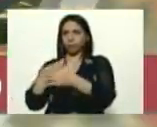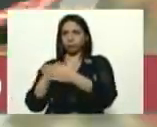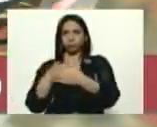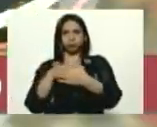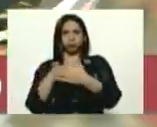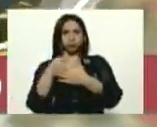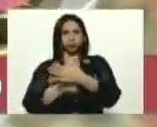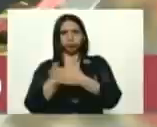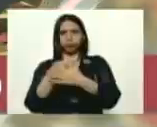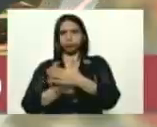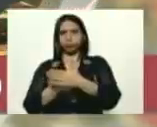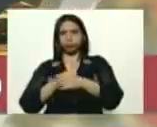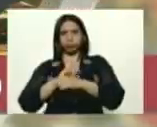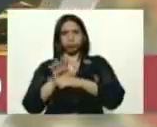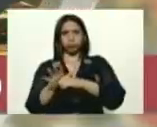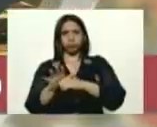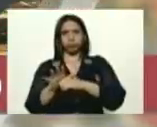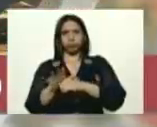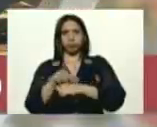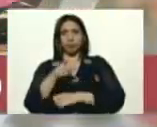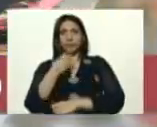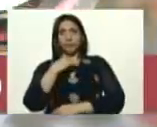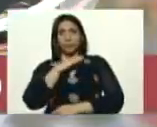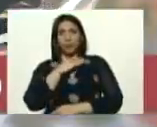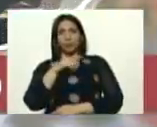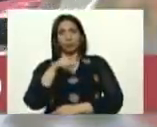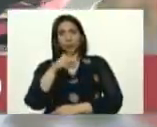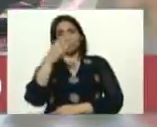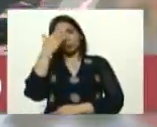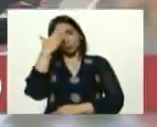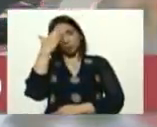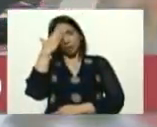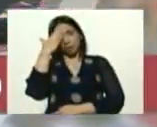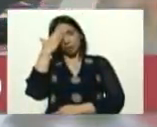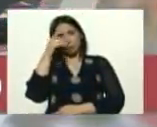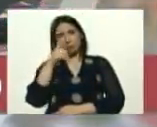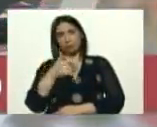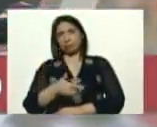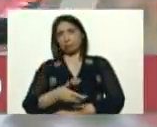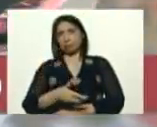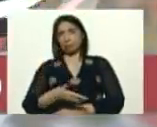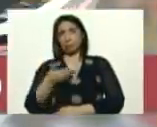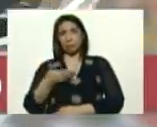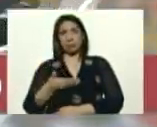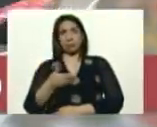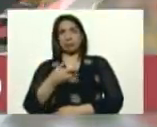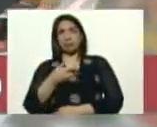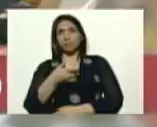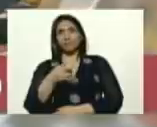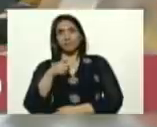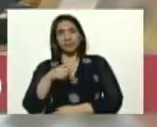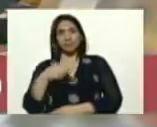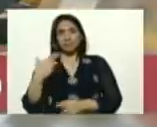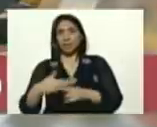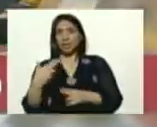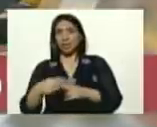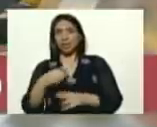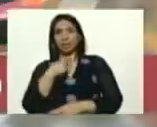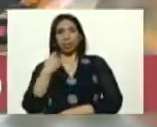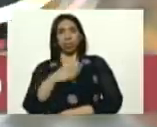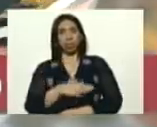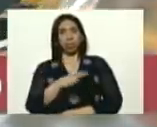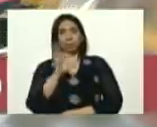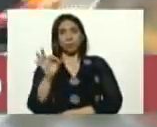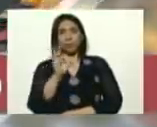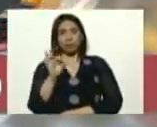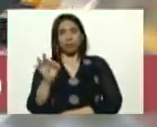esta enfermedad que, como tú bien sabes, Boris, bueno, es letal. En un porcentaje de los